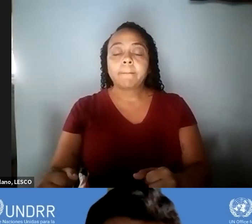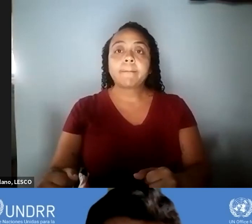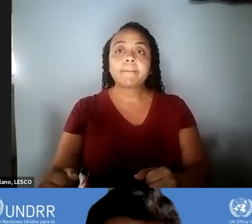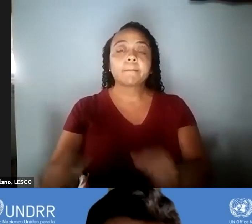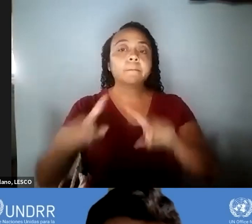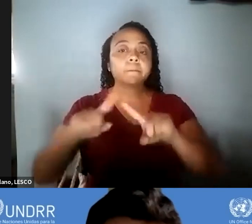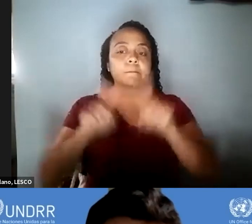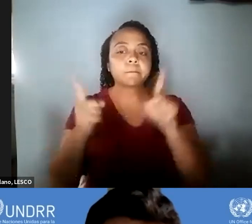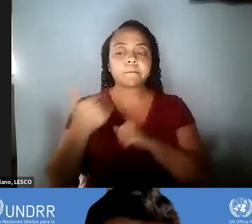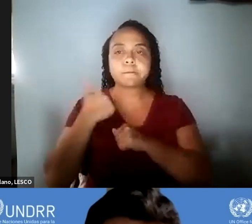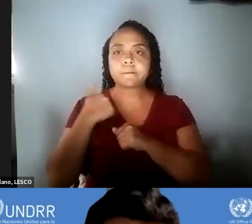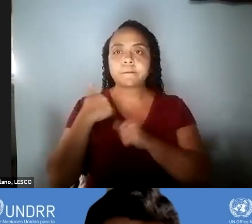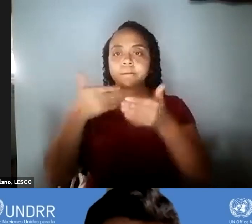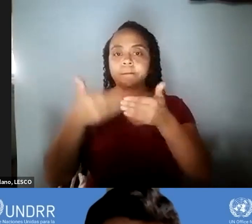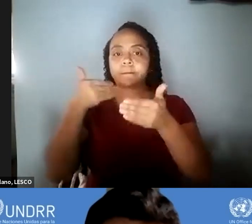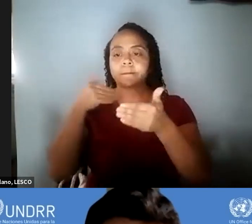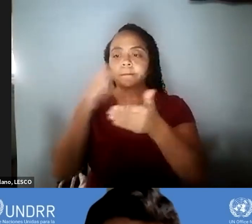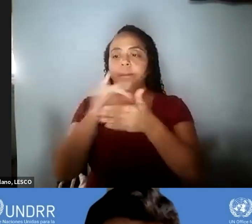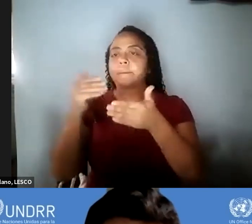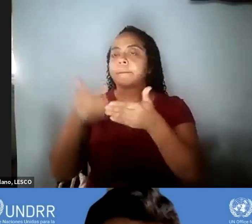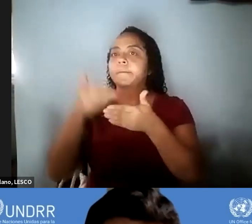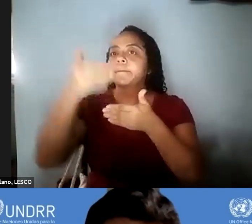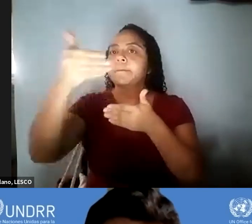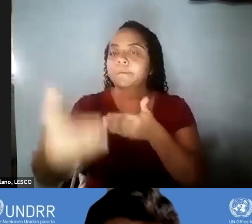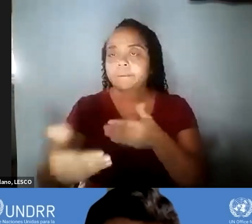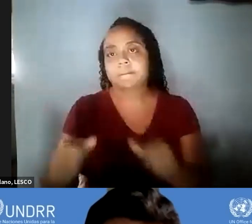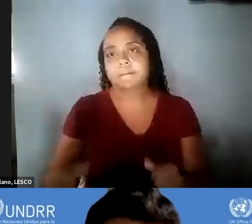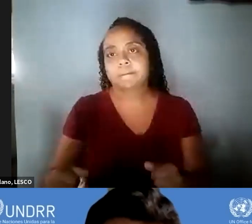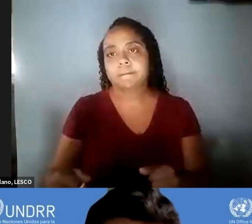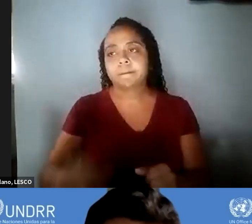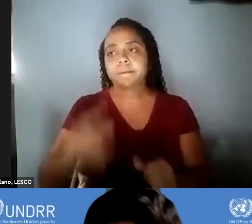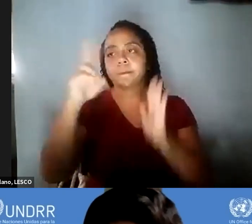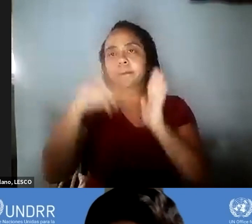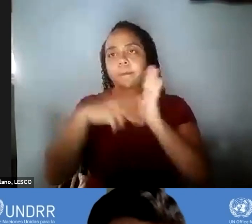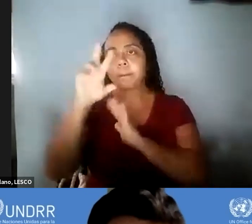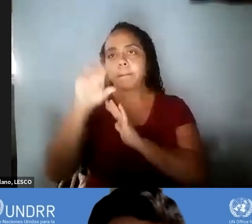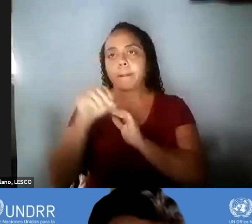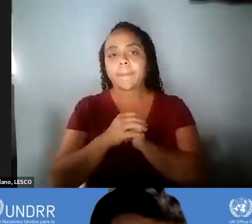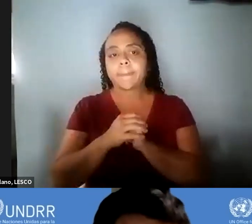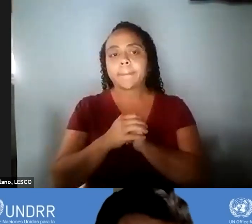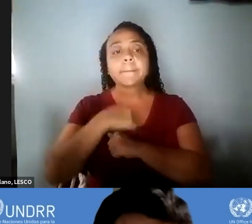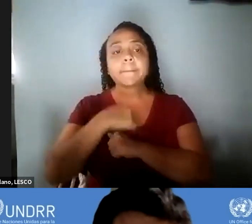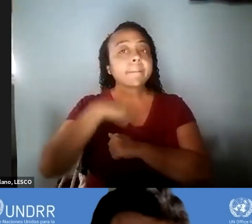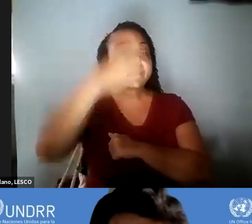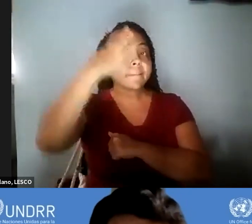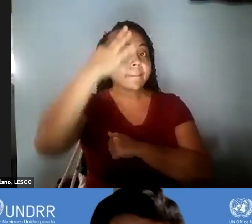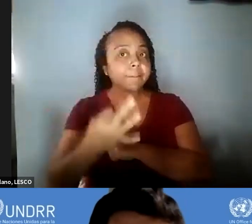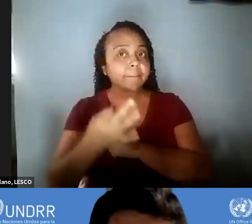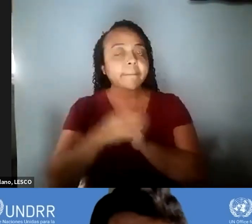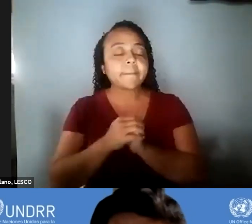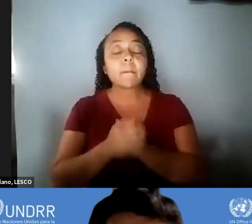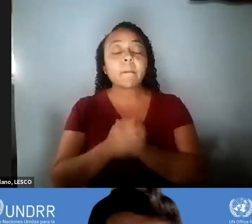hay un antes y un después de lo que es el 2020 y yo considero que muchas